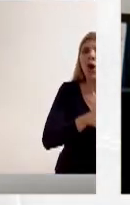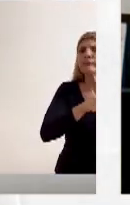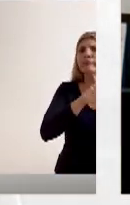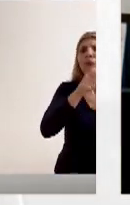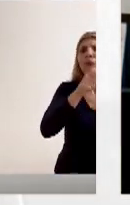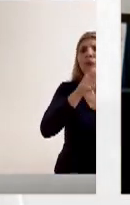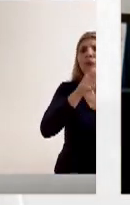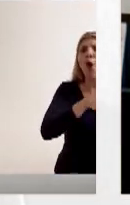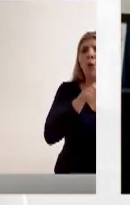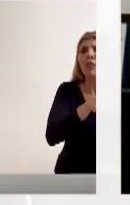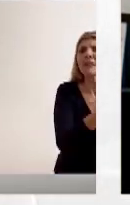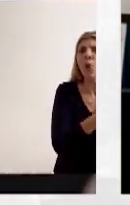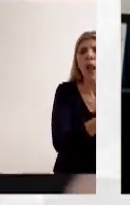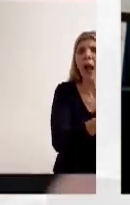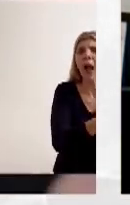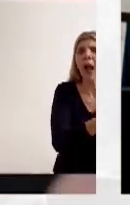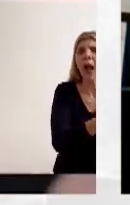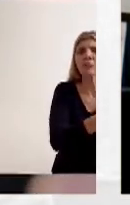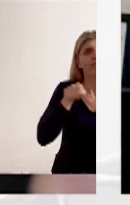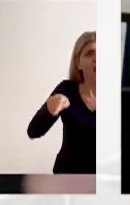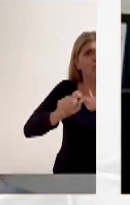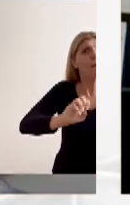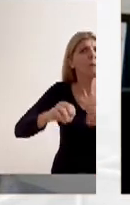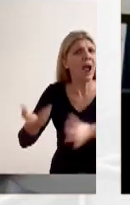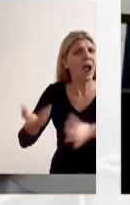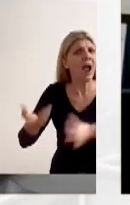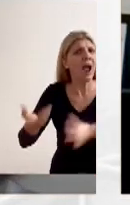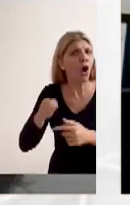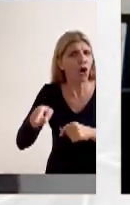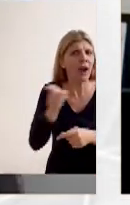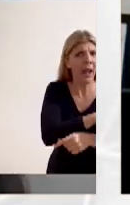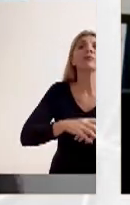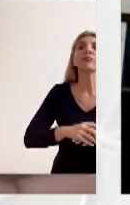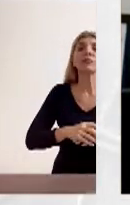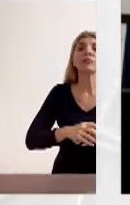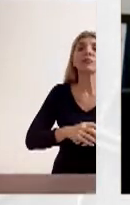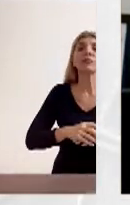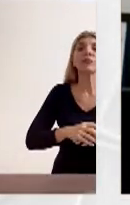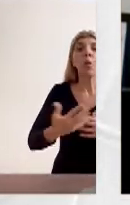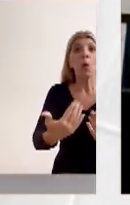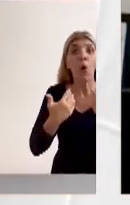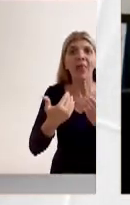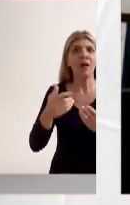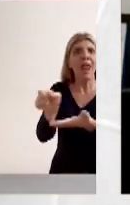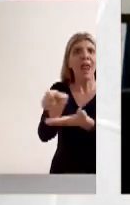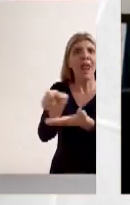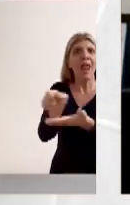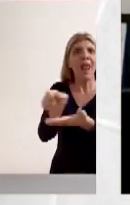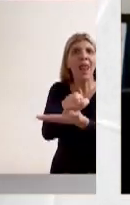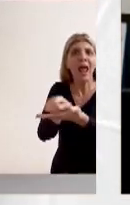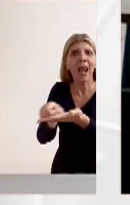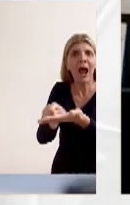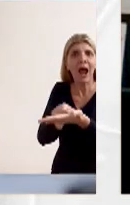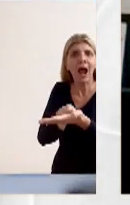poquito mejor, digamos, ¿no? Entonces, aprovechar estos espacios para reconocer que hay un montón de personas que por ahí no tienen la suerte que tenemos hoy nosotros de